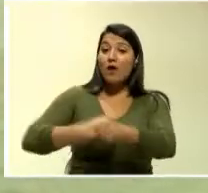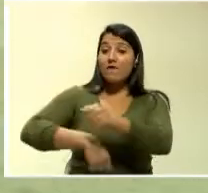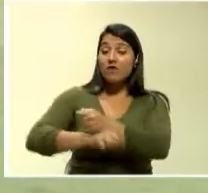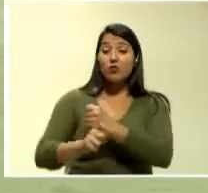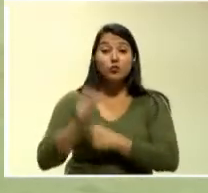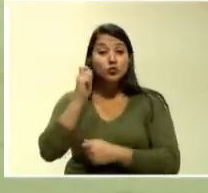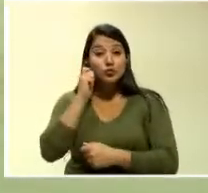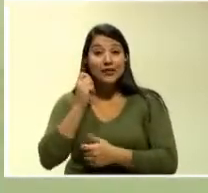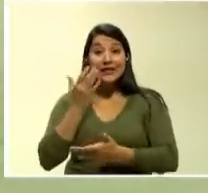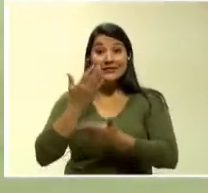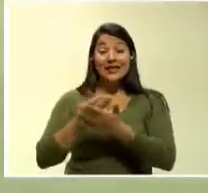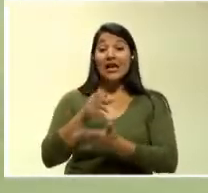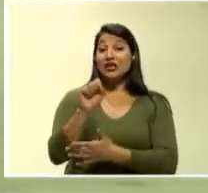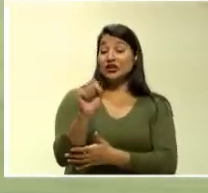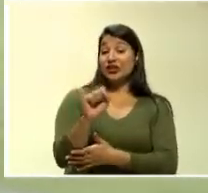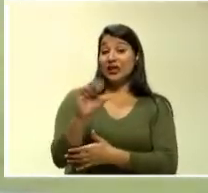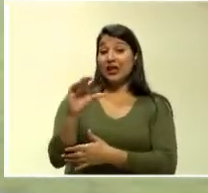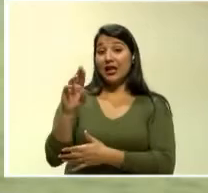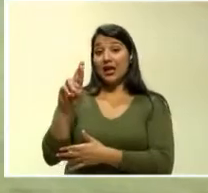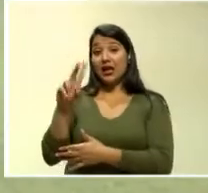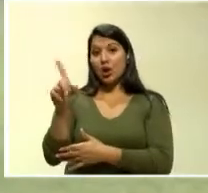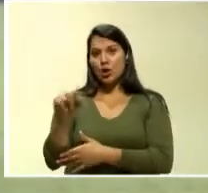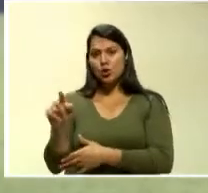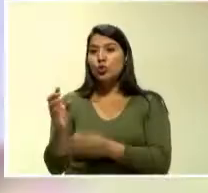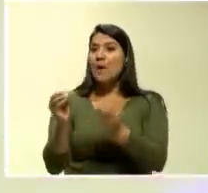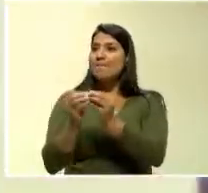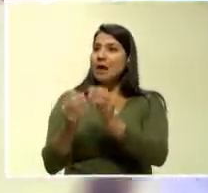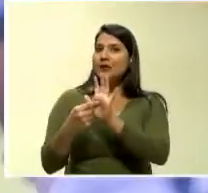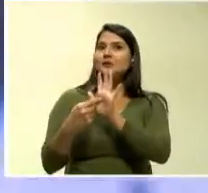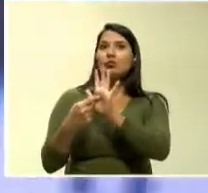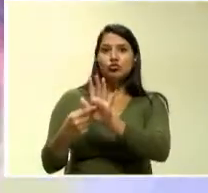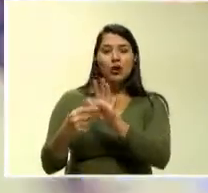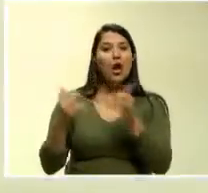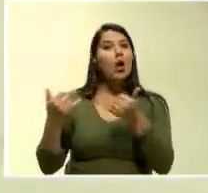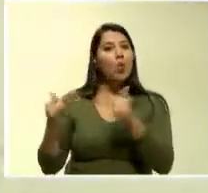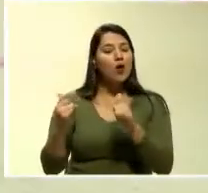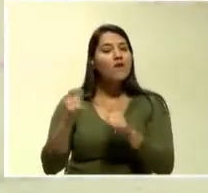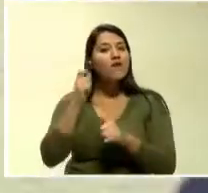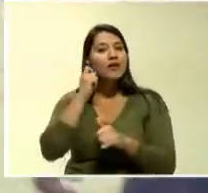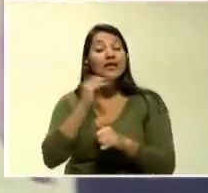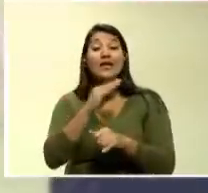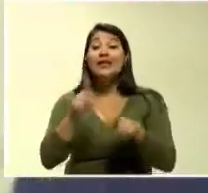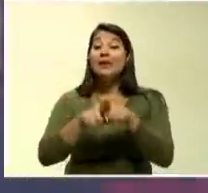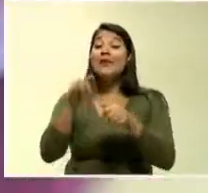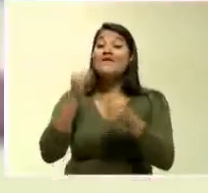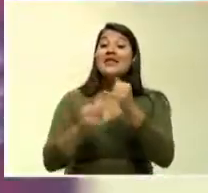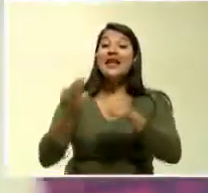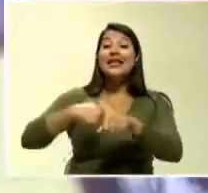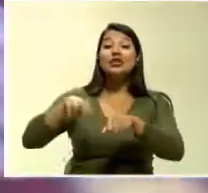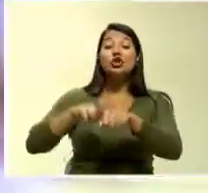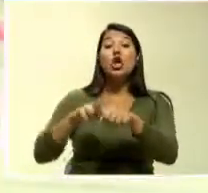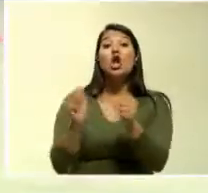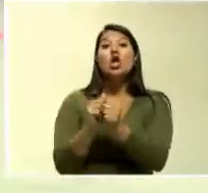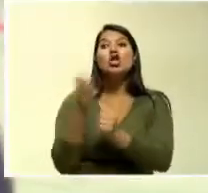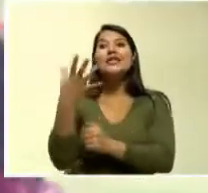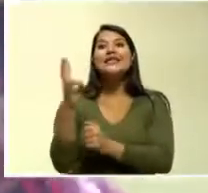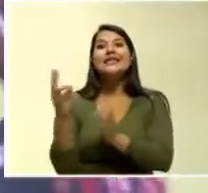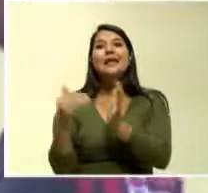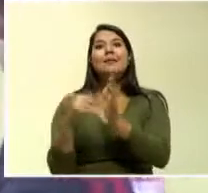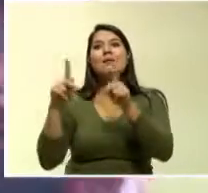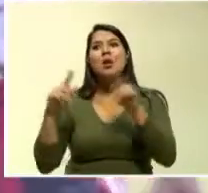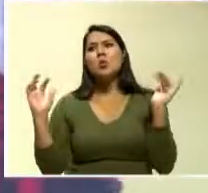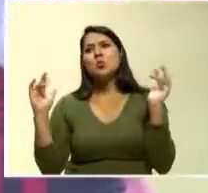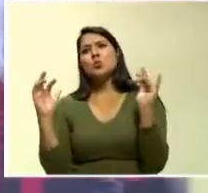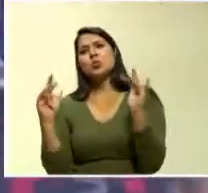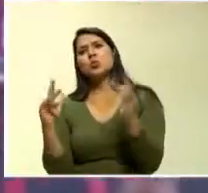El regreso de Shirley Cruz, más transmisiones televisivas de los partidos y una final nacional con 17.000 personas